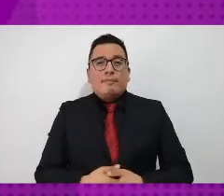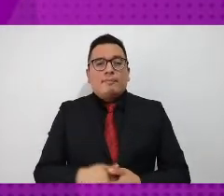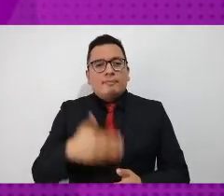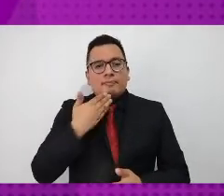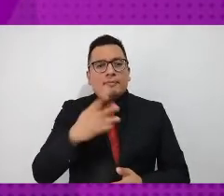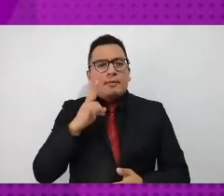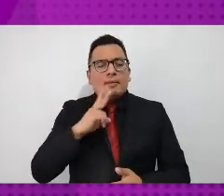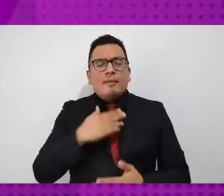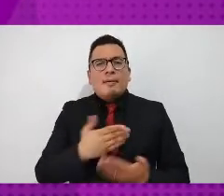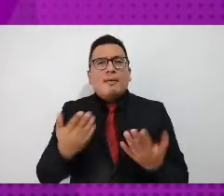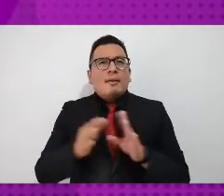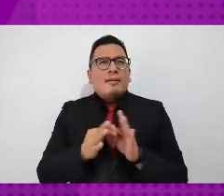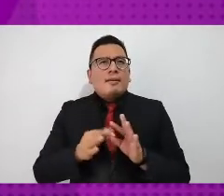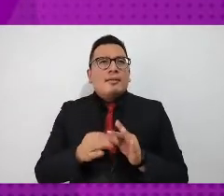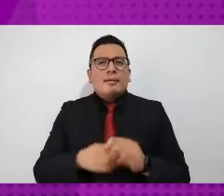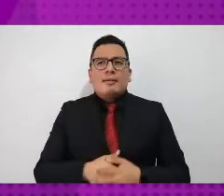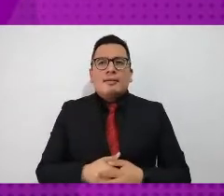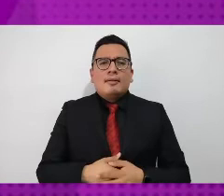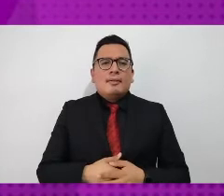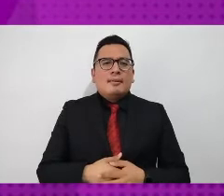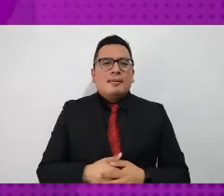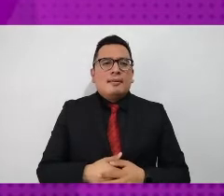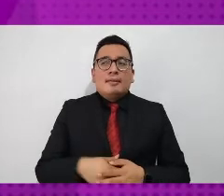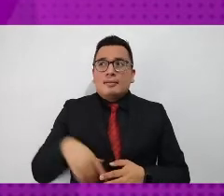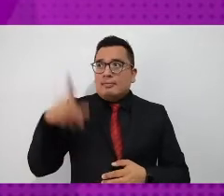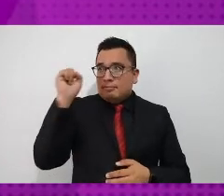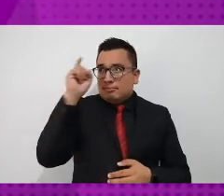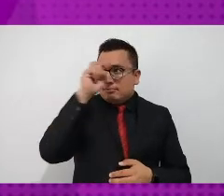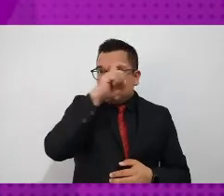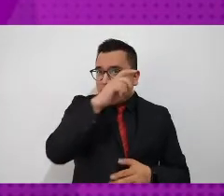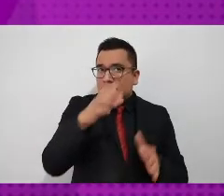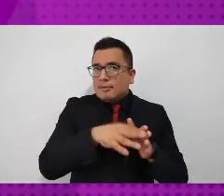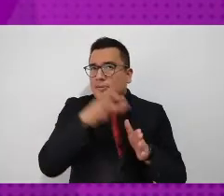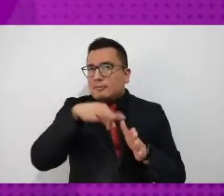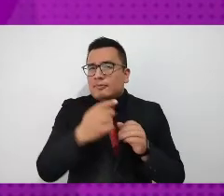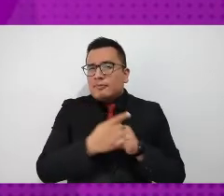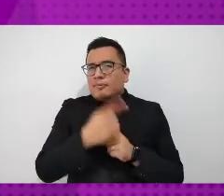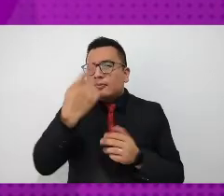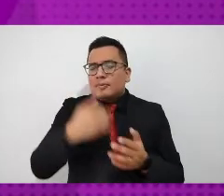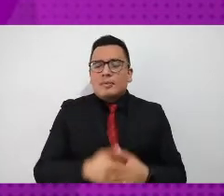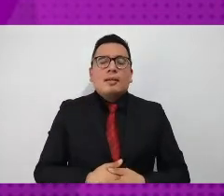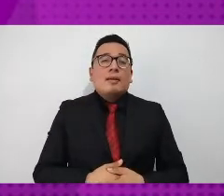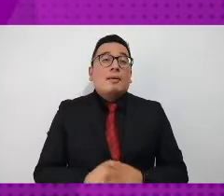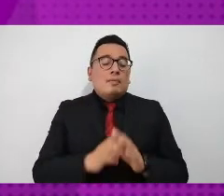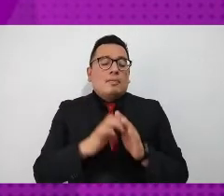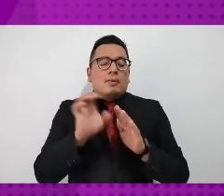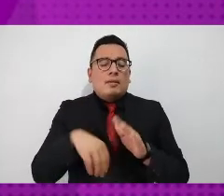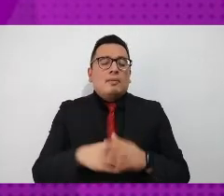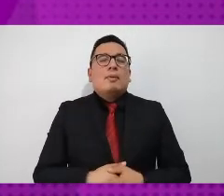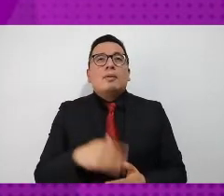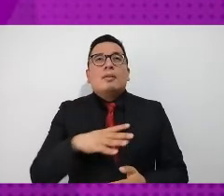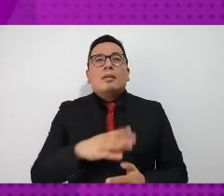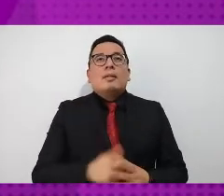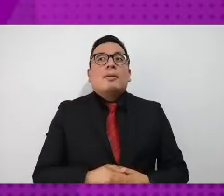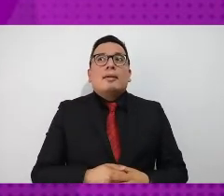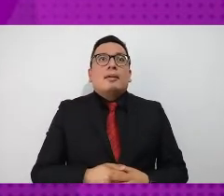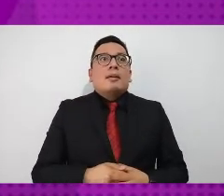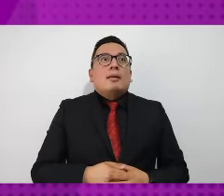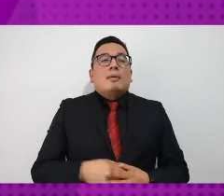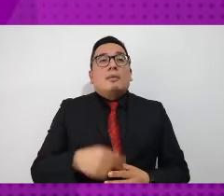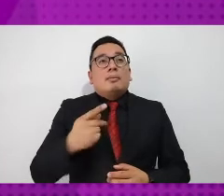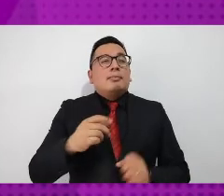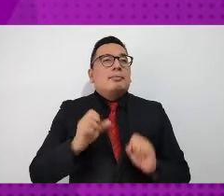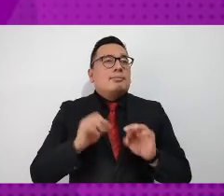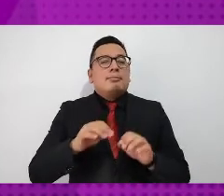al frenar platícanos qué retos tuve en este proceso electoral en un primer momento la integración de los órganos desconcentrados